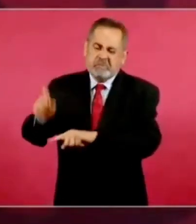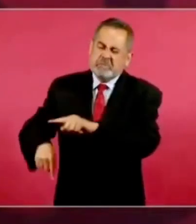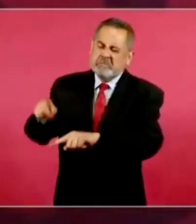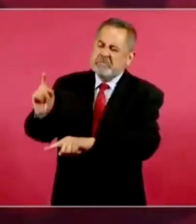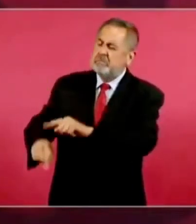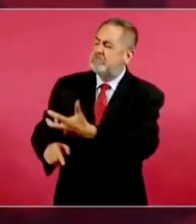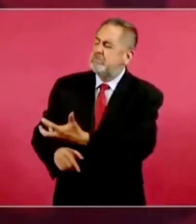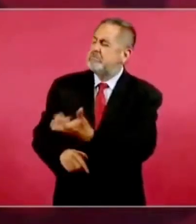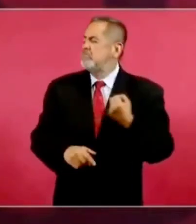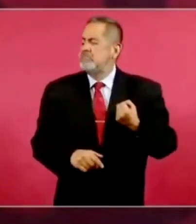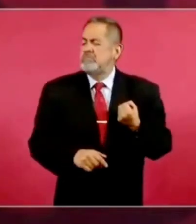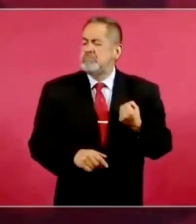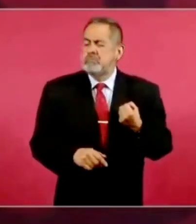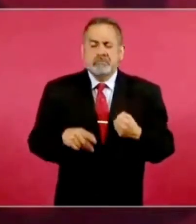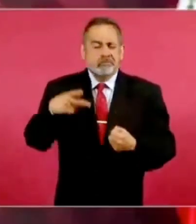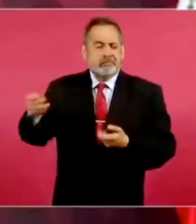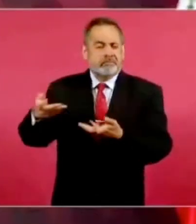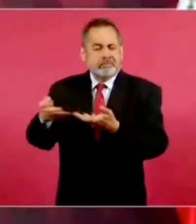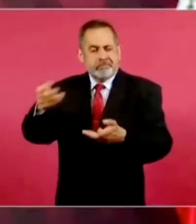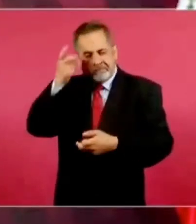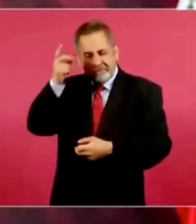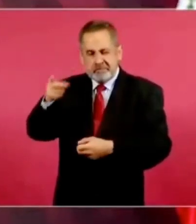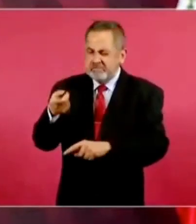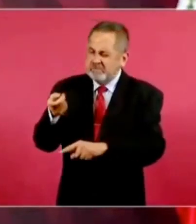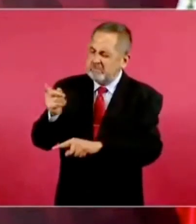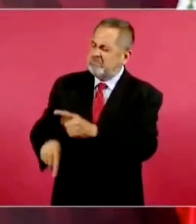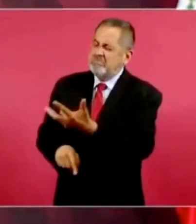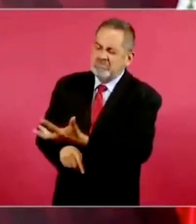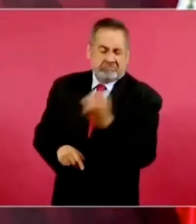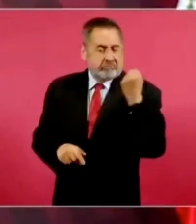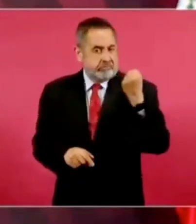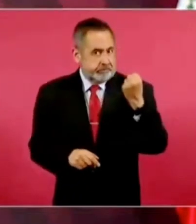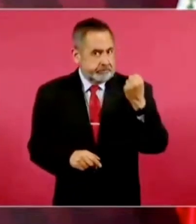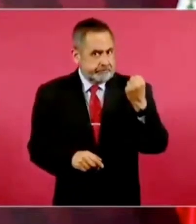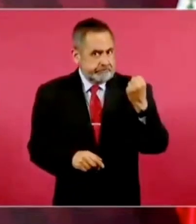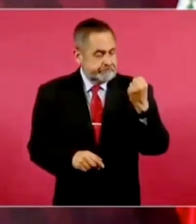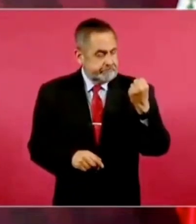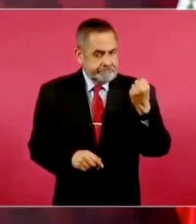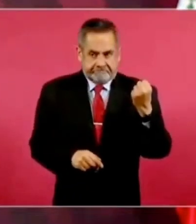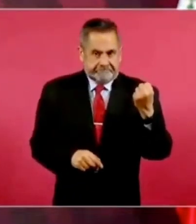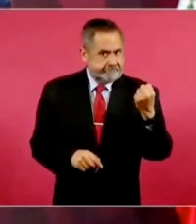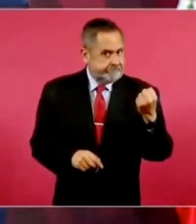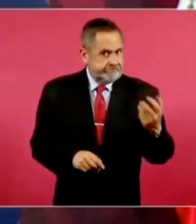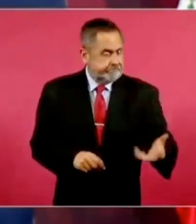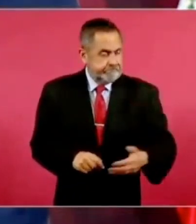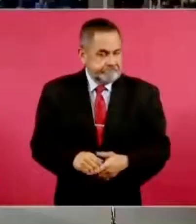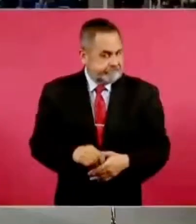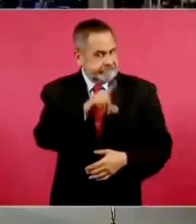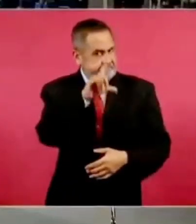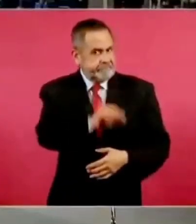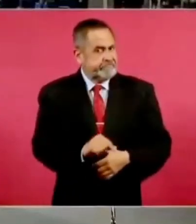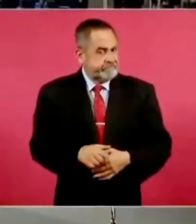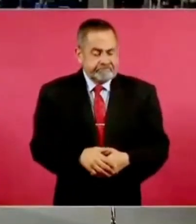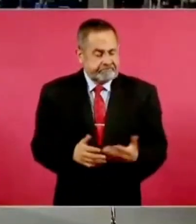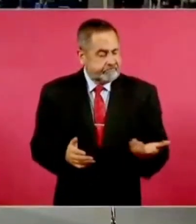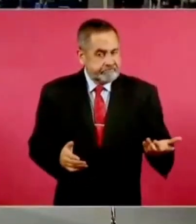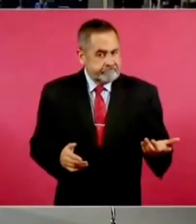y propiedad, y vilmente, de hombres libres,